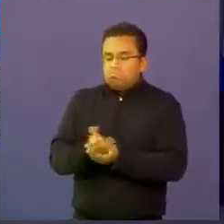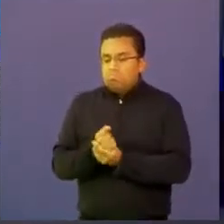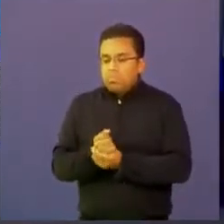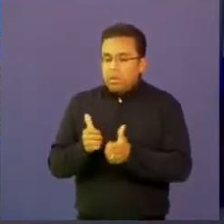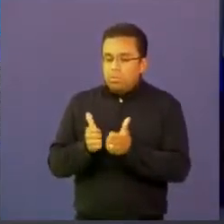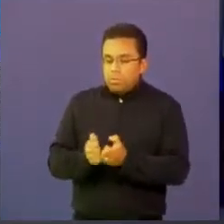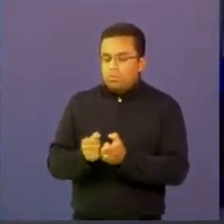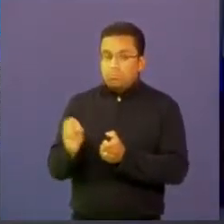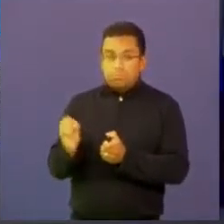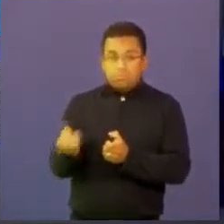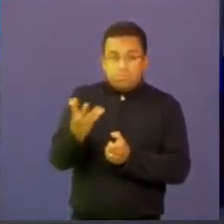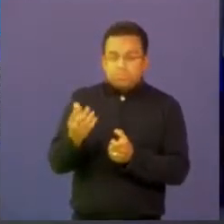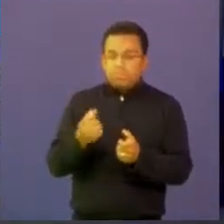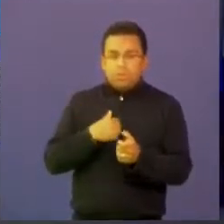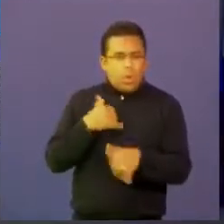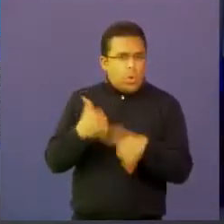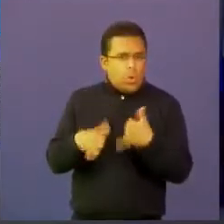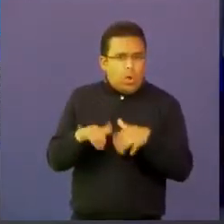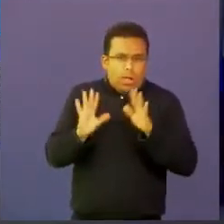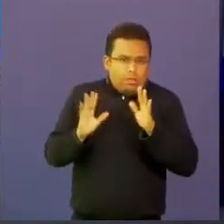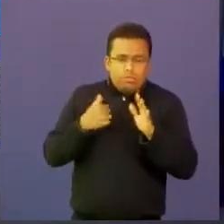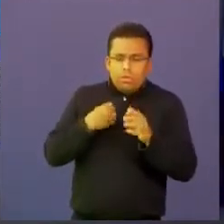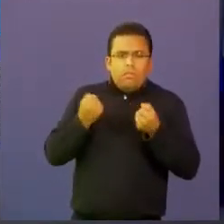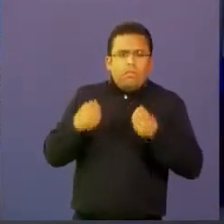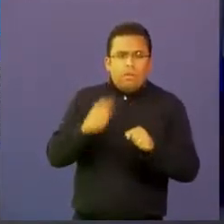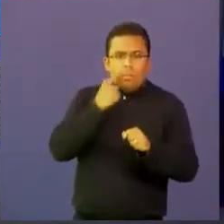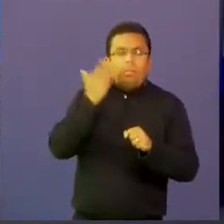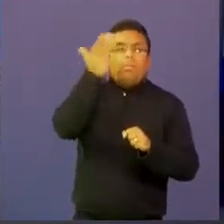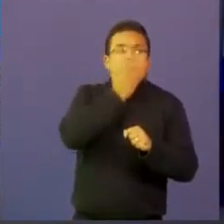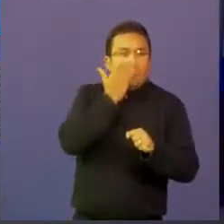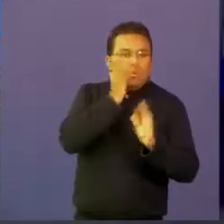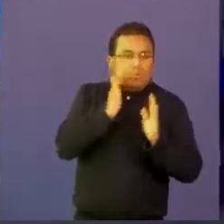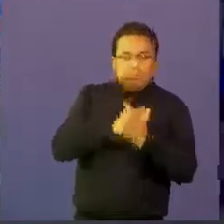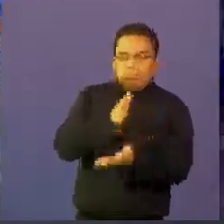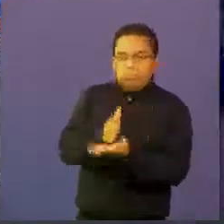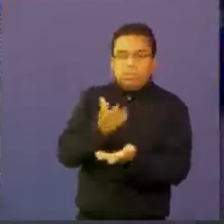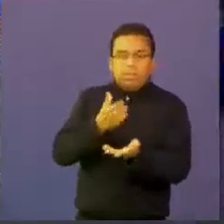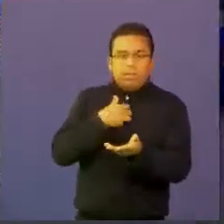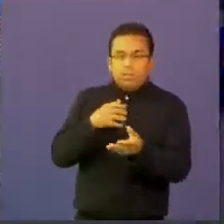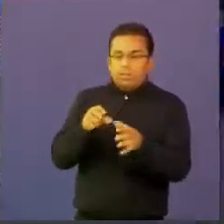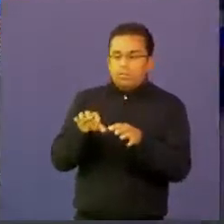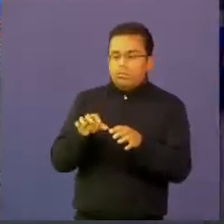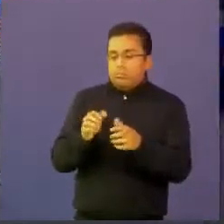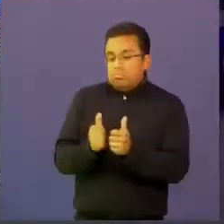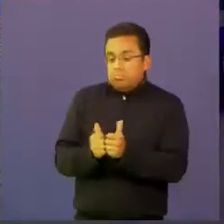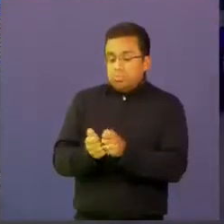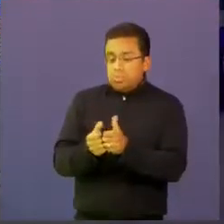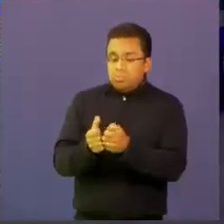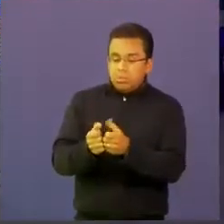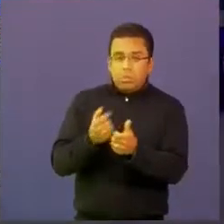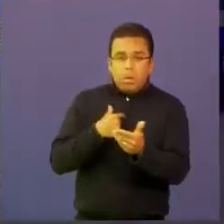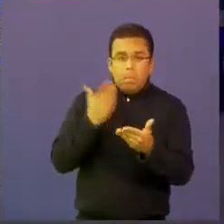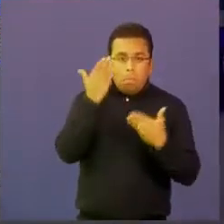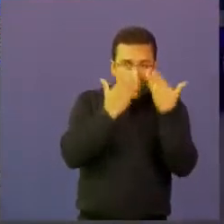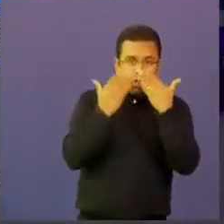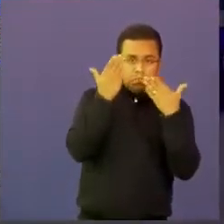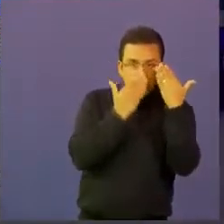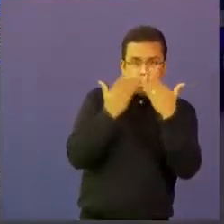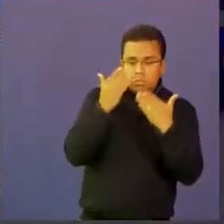tratar de jugar ver cómo funciona hacer un poco de pruebas con